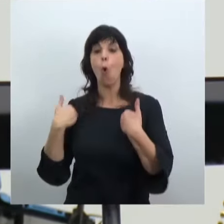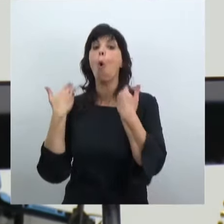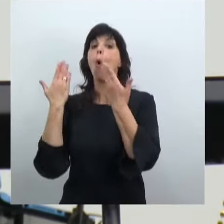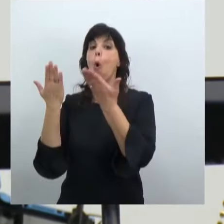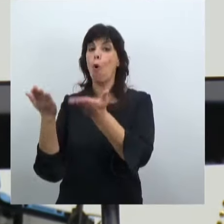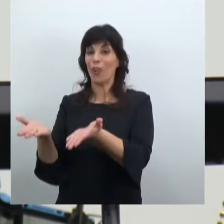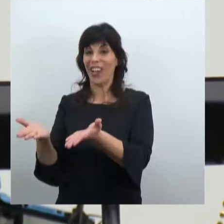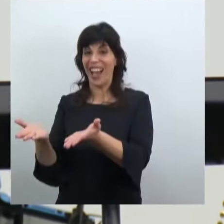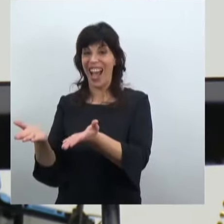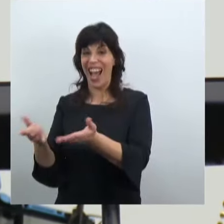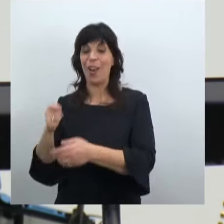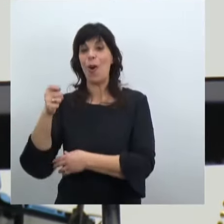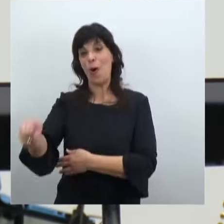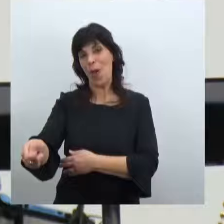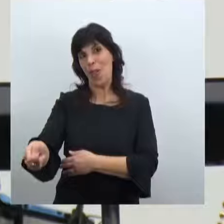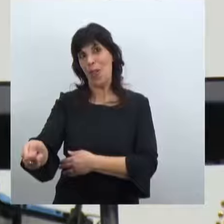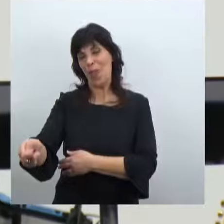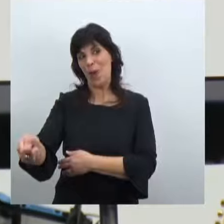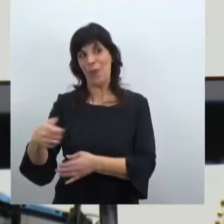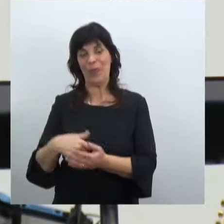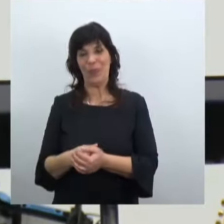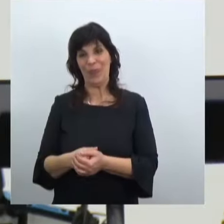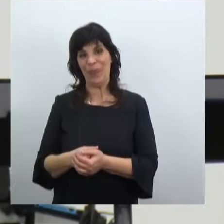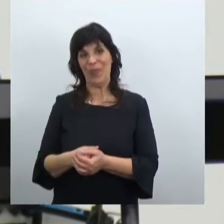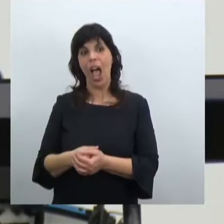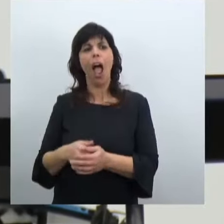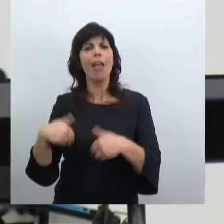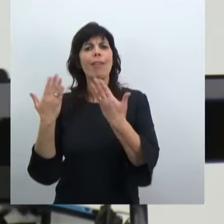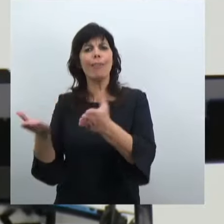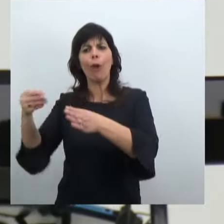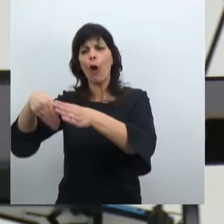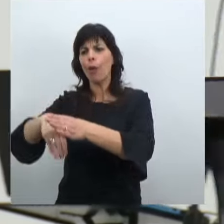Biblia y un libro, Los cinco idiomas del amor, creo que se llama.